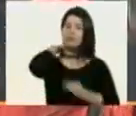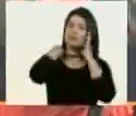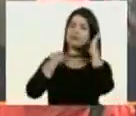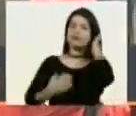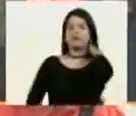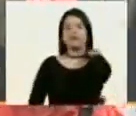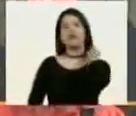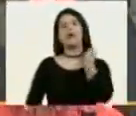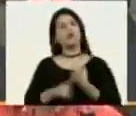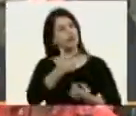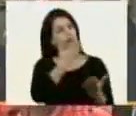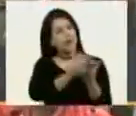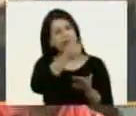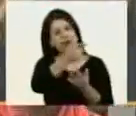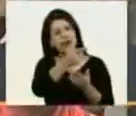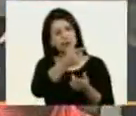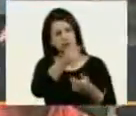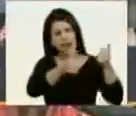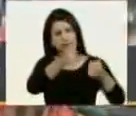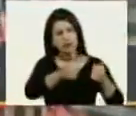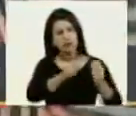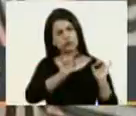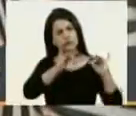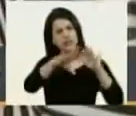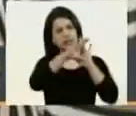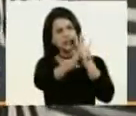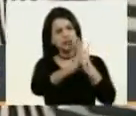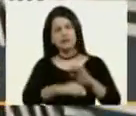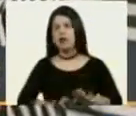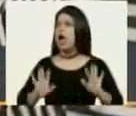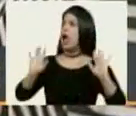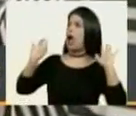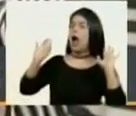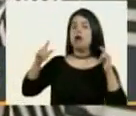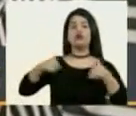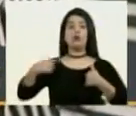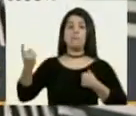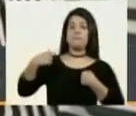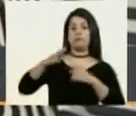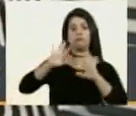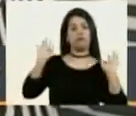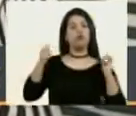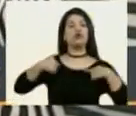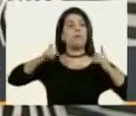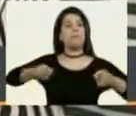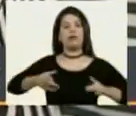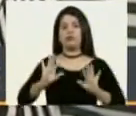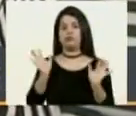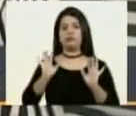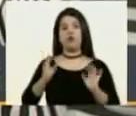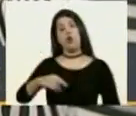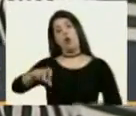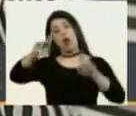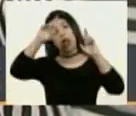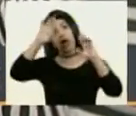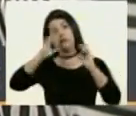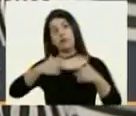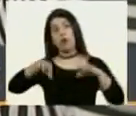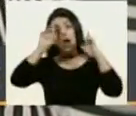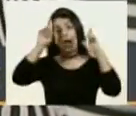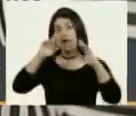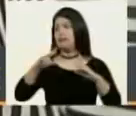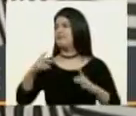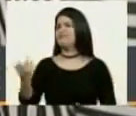está planteado aún. Eso no está planteado aún, y tú sabes que uno en política no se gobierna. Entonces gobierna, ojalá se presenten